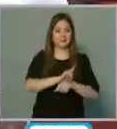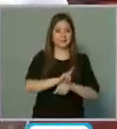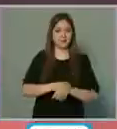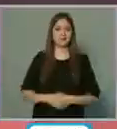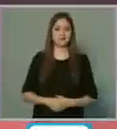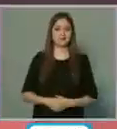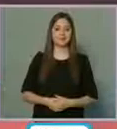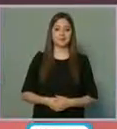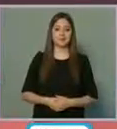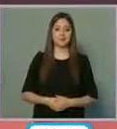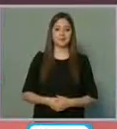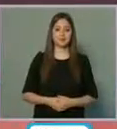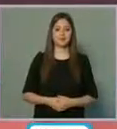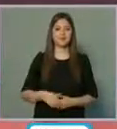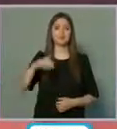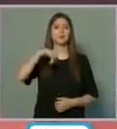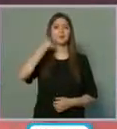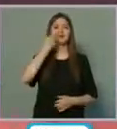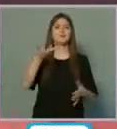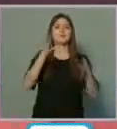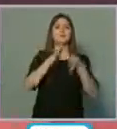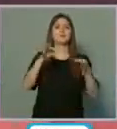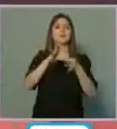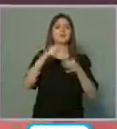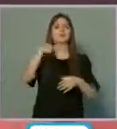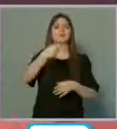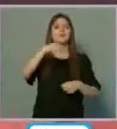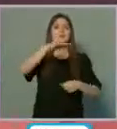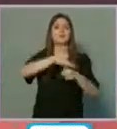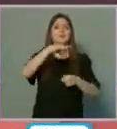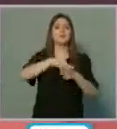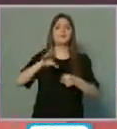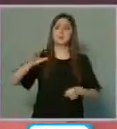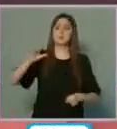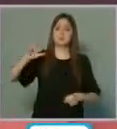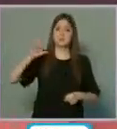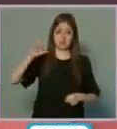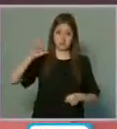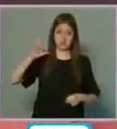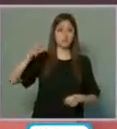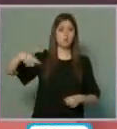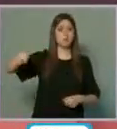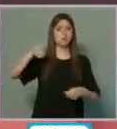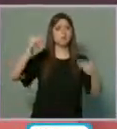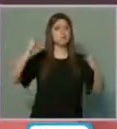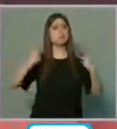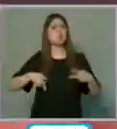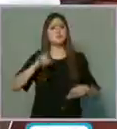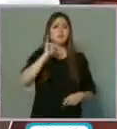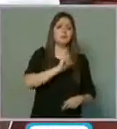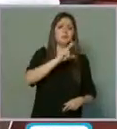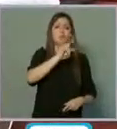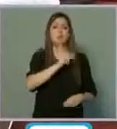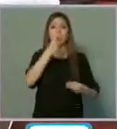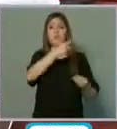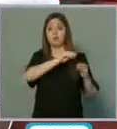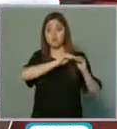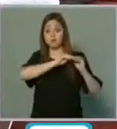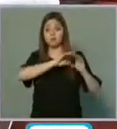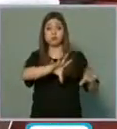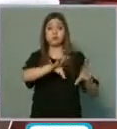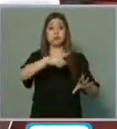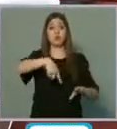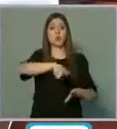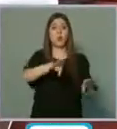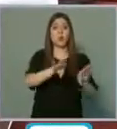Oye, hablemos de estas elecciones que se llevaron a cabo el martes. No sonaron mucho, pero muchos medios también las catalogaron